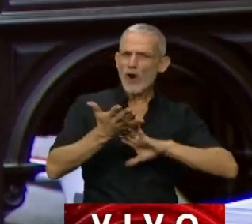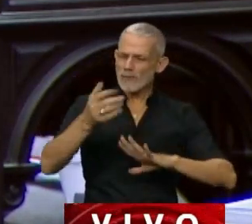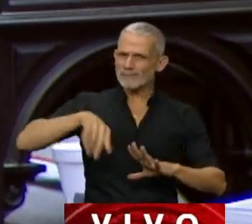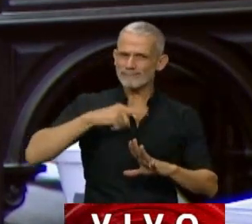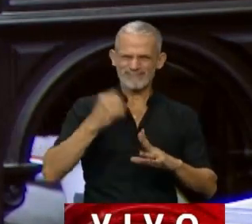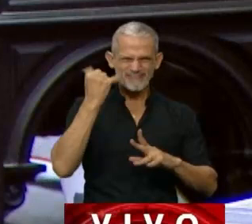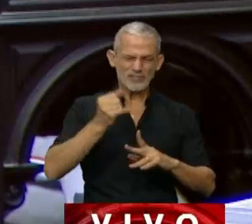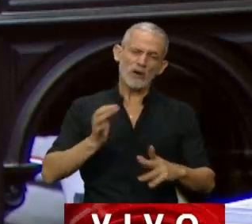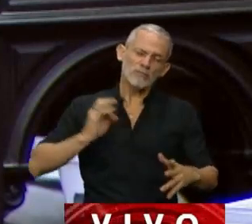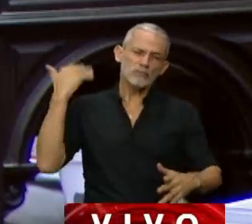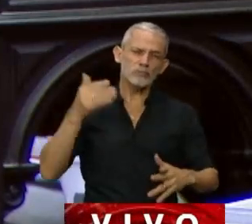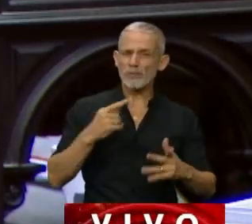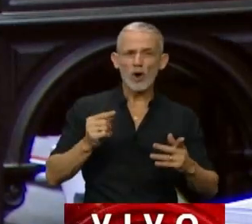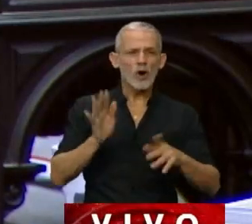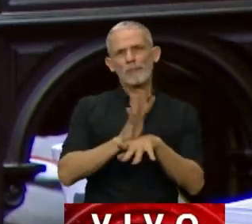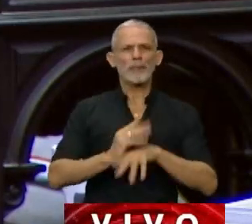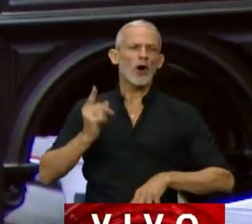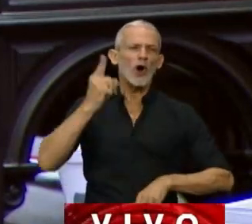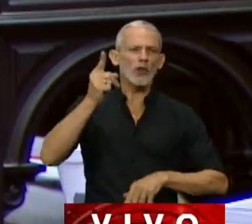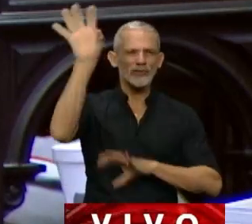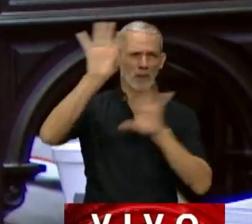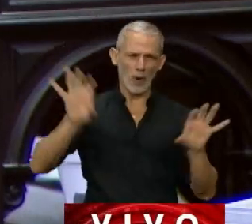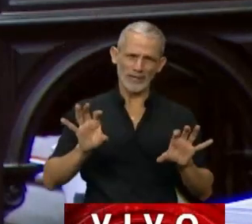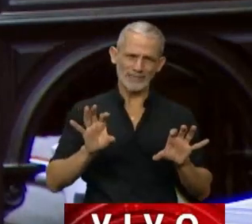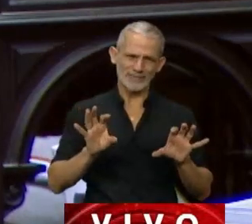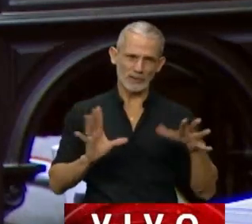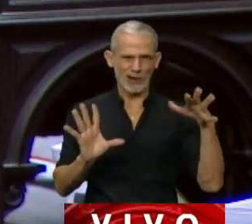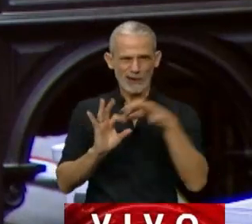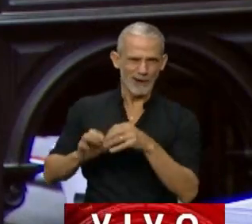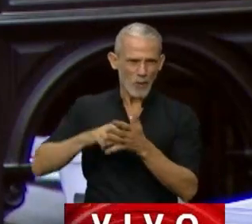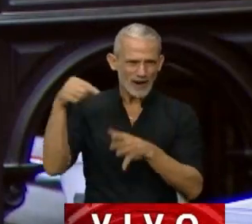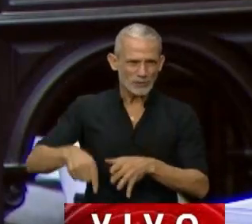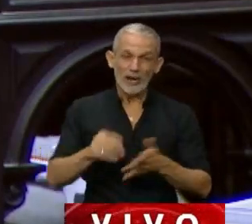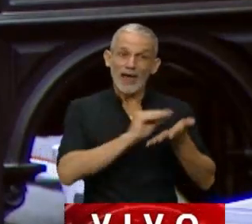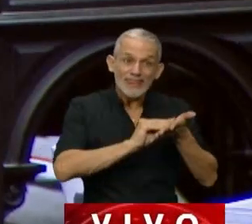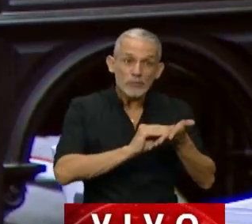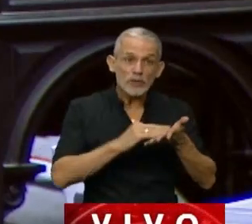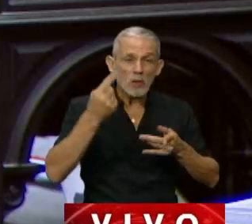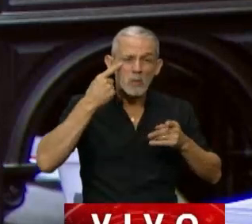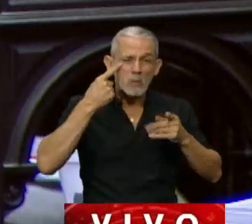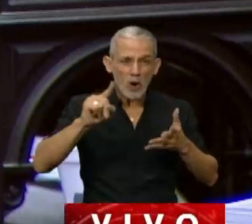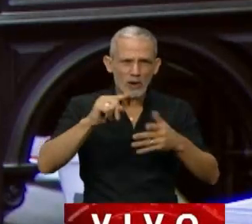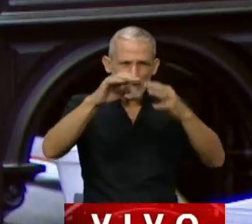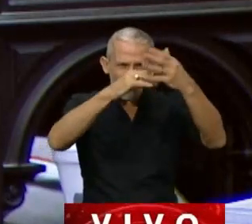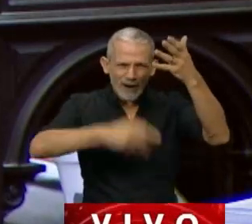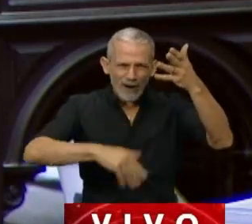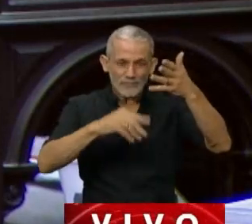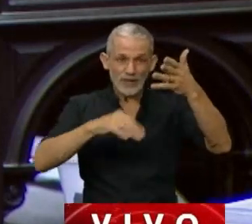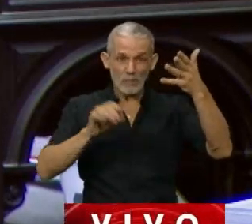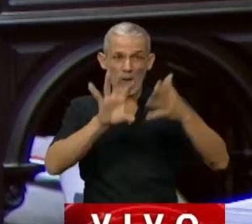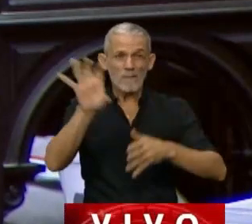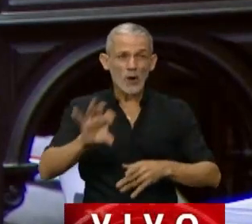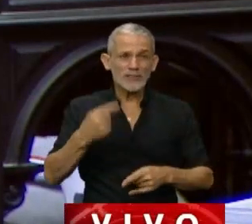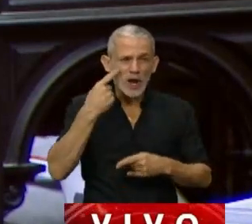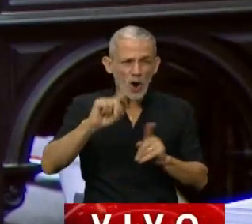hemos construido tan antifederal, tan poco federal, es que a lo mejor de esos diputados que no son ni siquiera conocidos en sus provincias